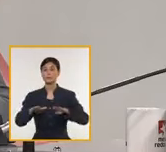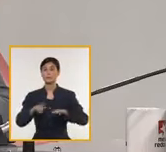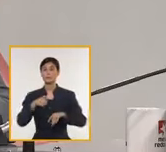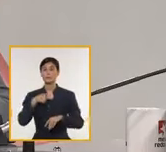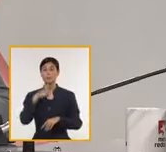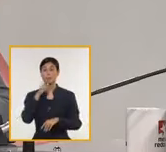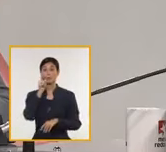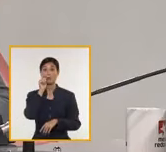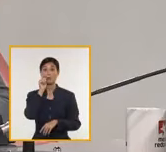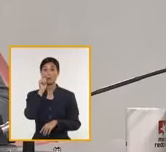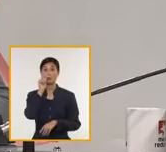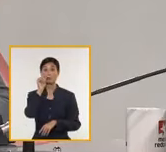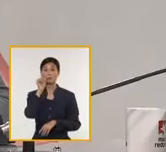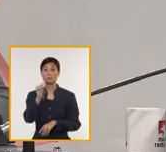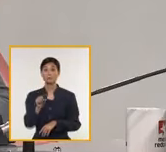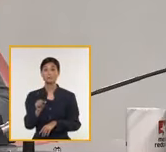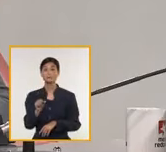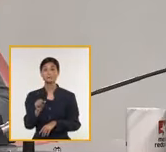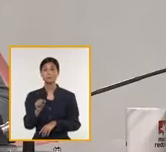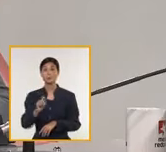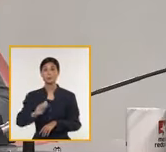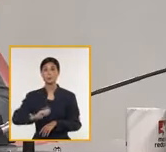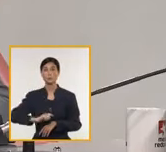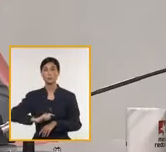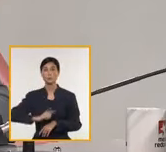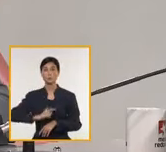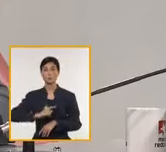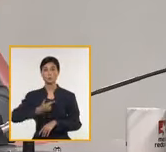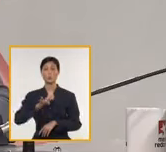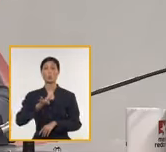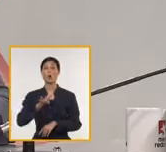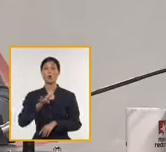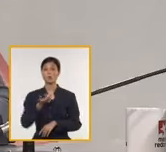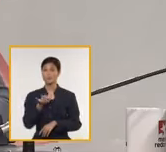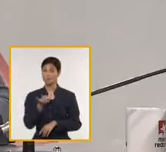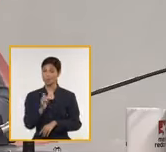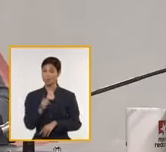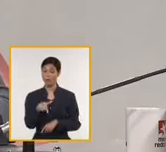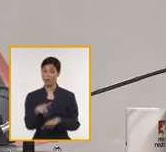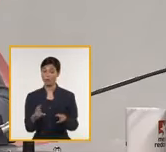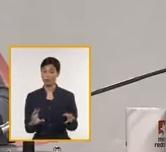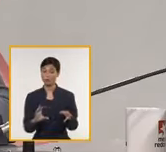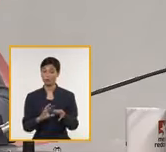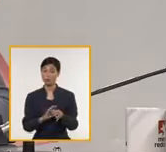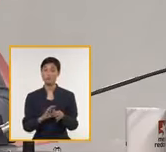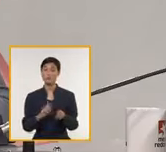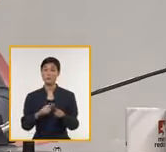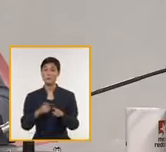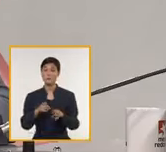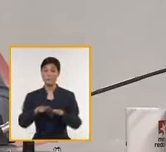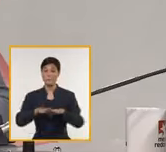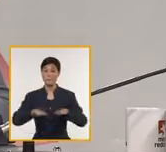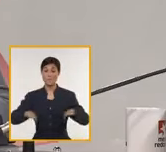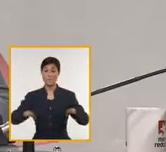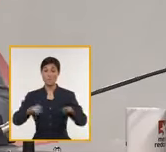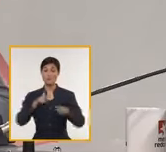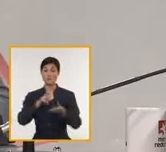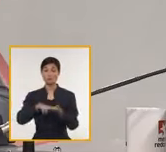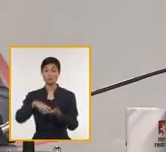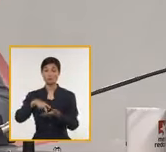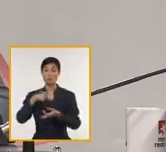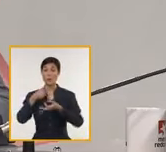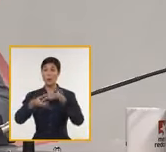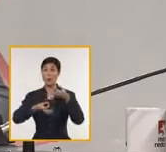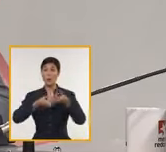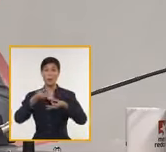una personalidad de la cultura cubana que formó parte de muchas de nuestras mesas redondas, que estuvo en este